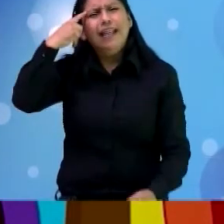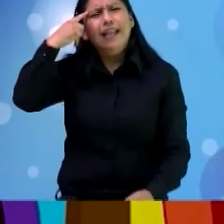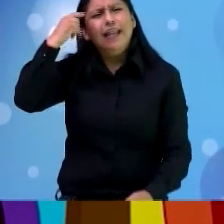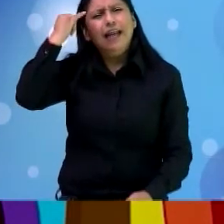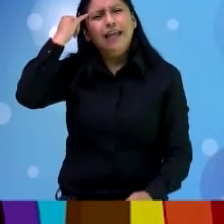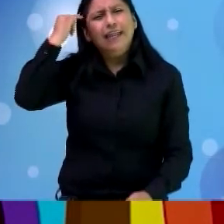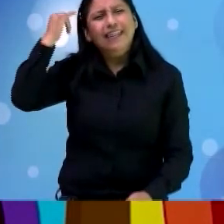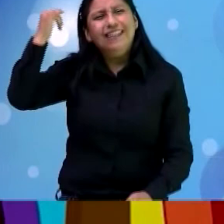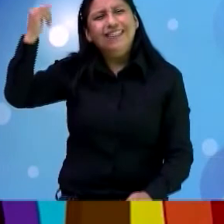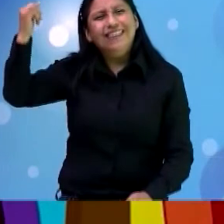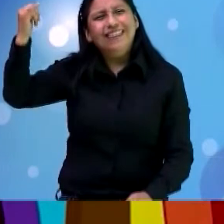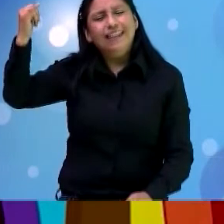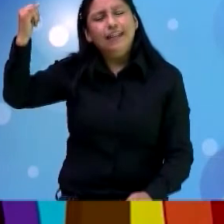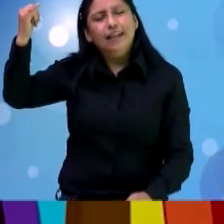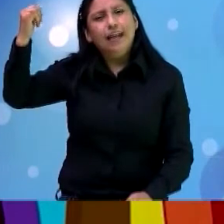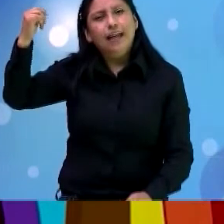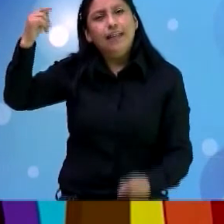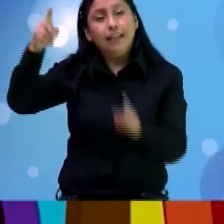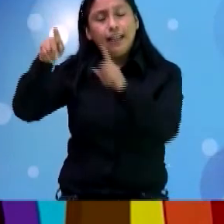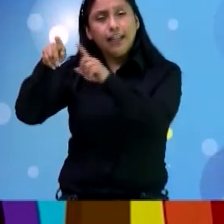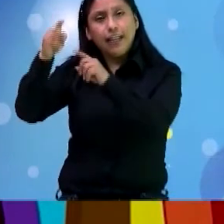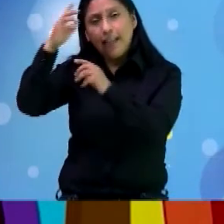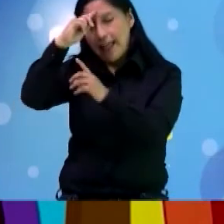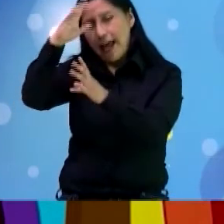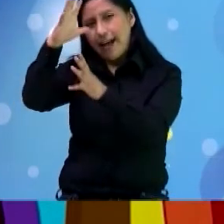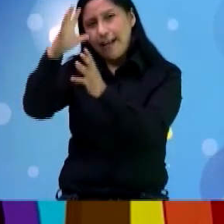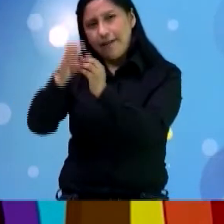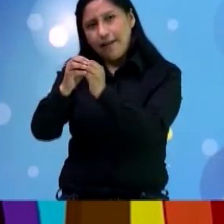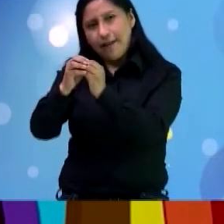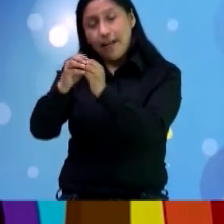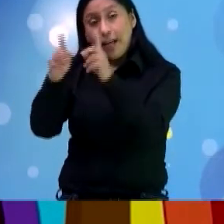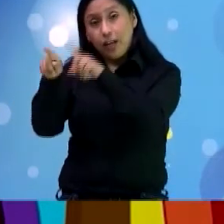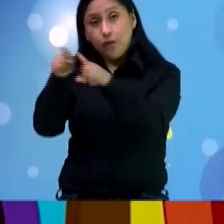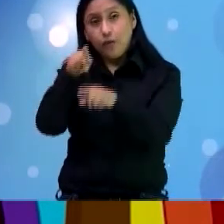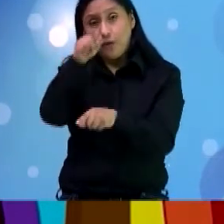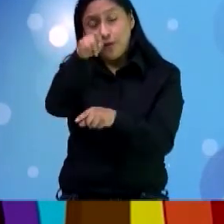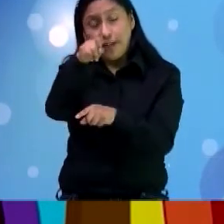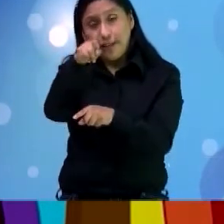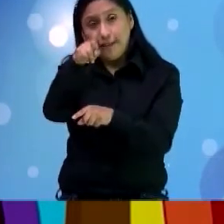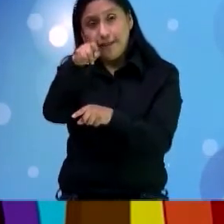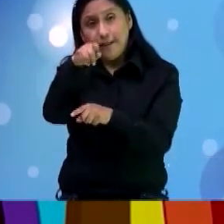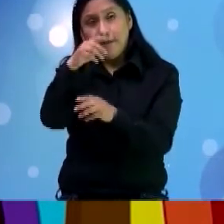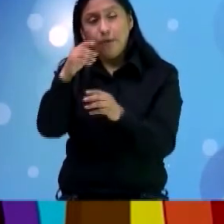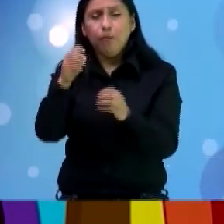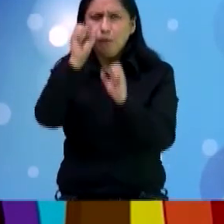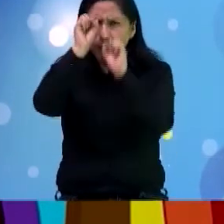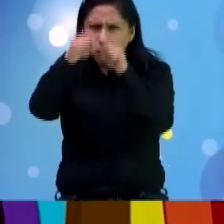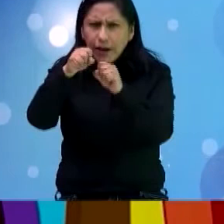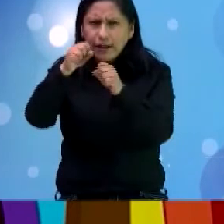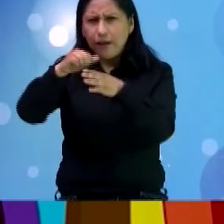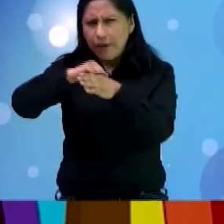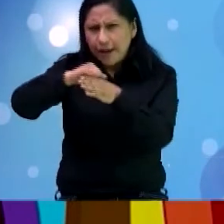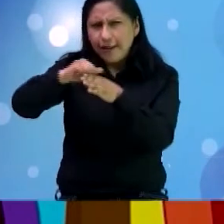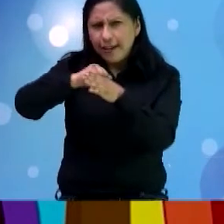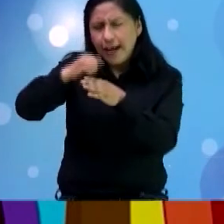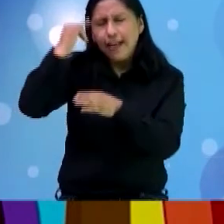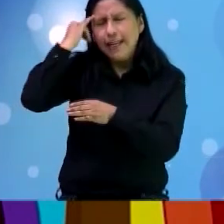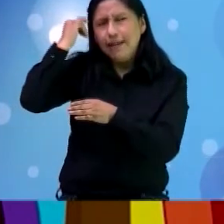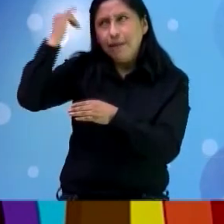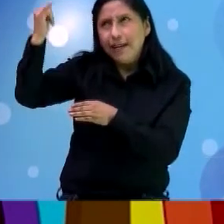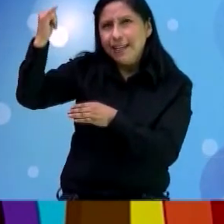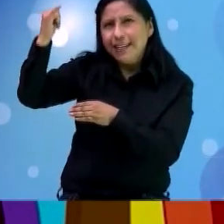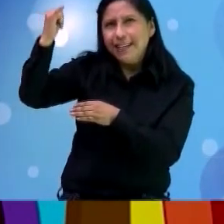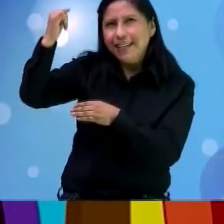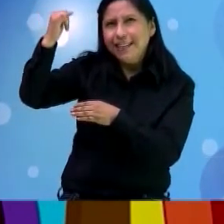tiene límites. La creatividad, mucho menos. Así que los invito a que practiquen en casita. Y no se